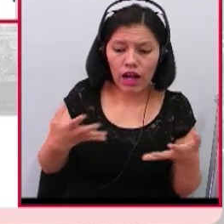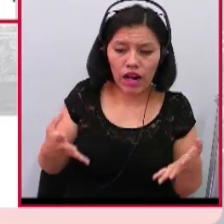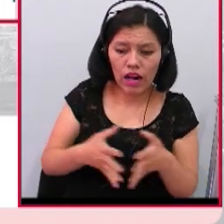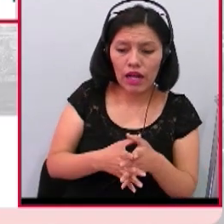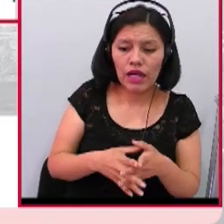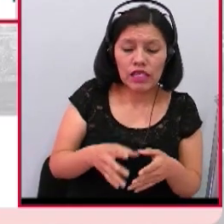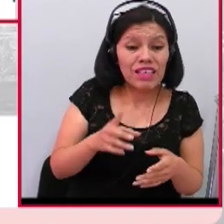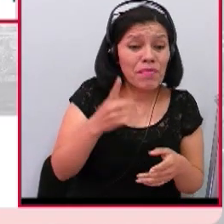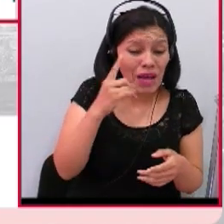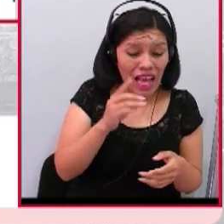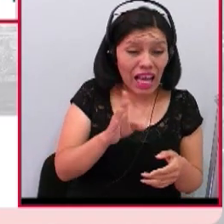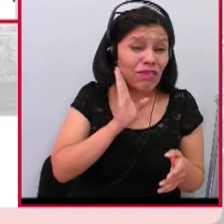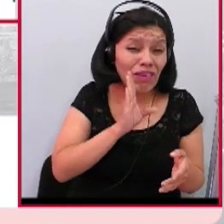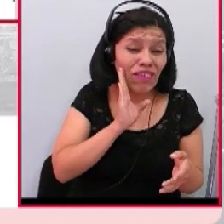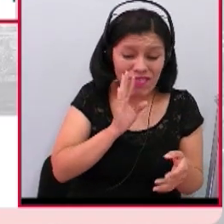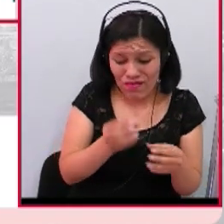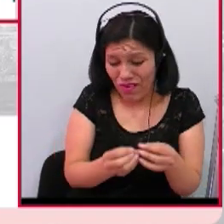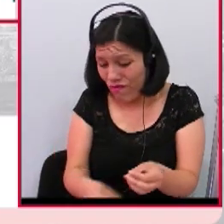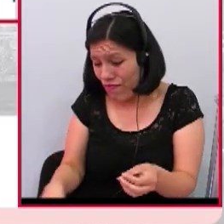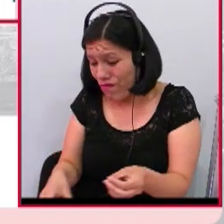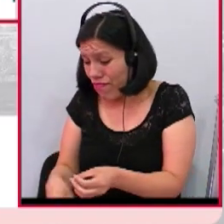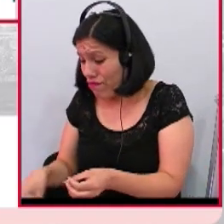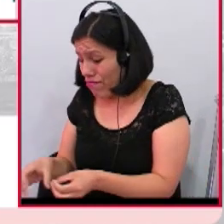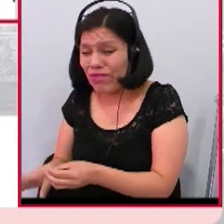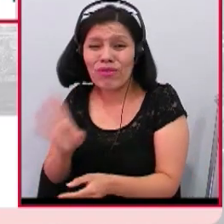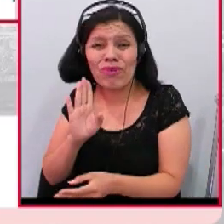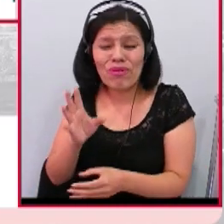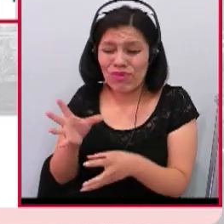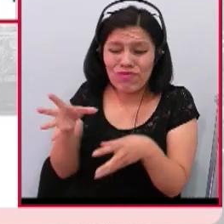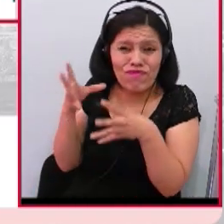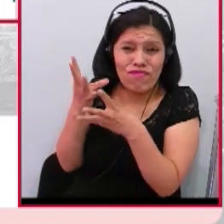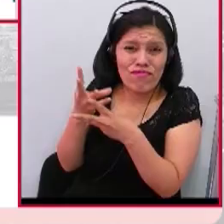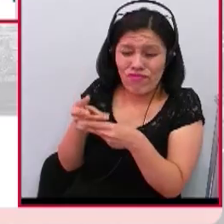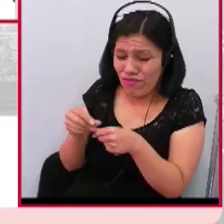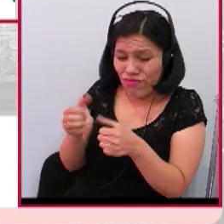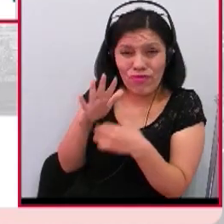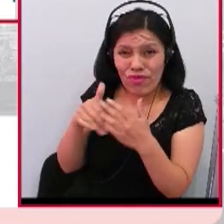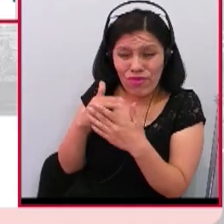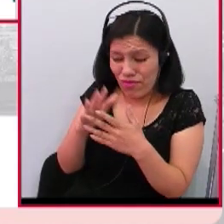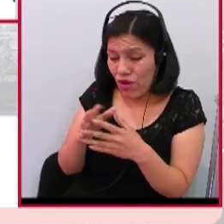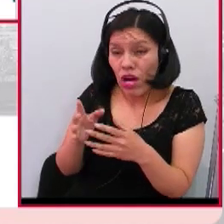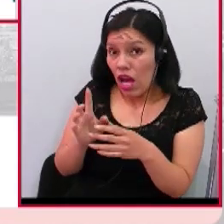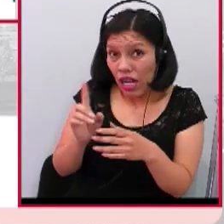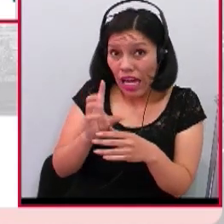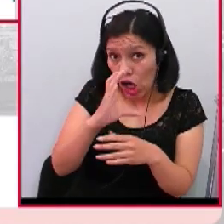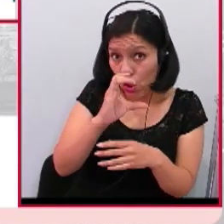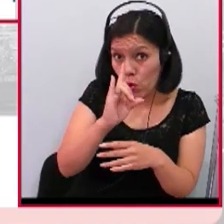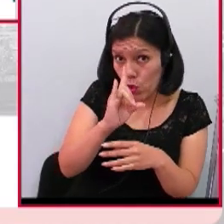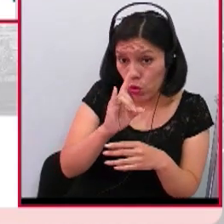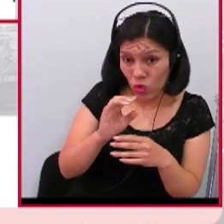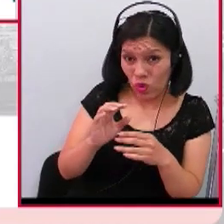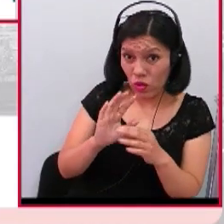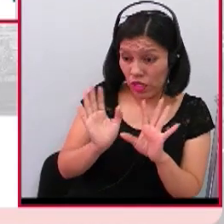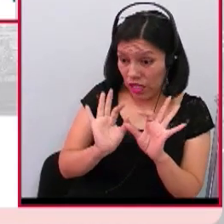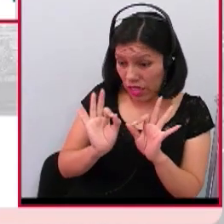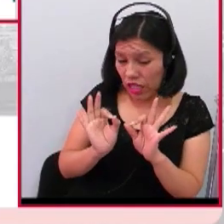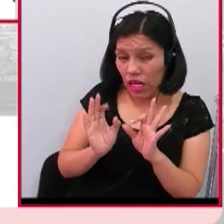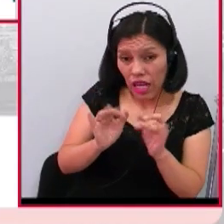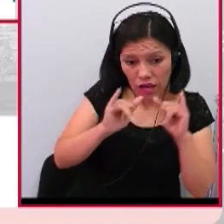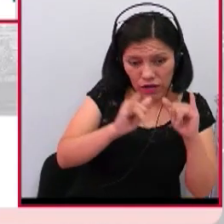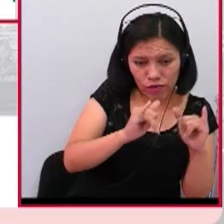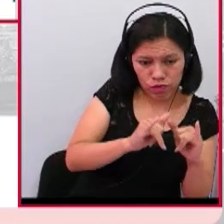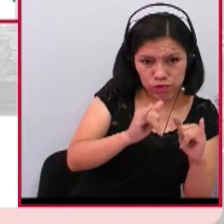y los elementos impuros o óxidos se vayan, lo que no tenga contenido de cobre, y lo que tenga rico en cobre se va quedando, se va